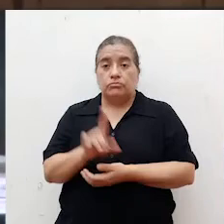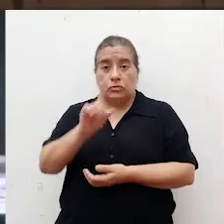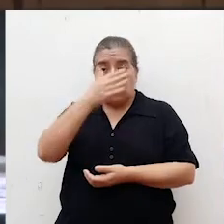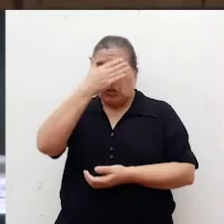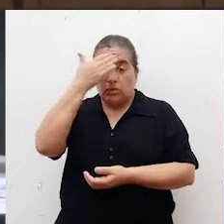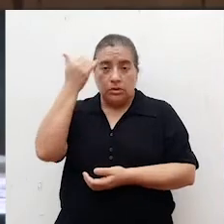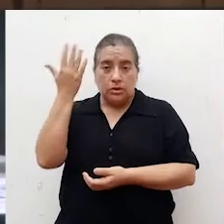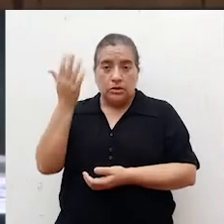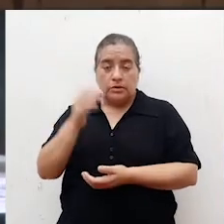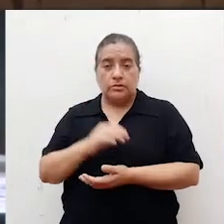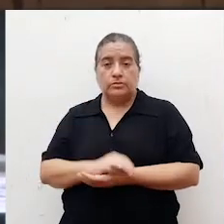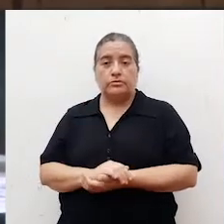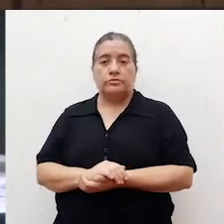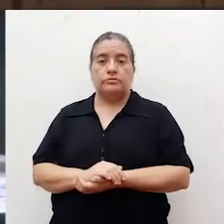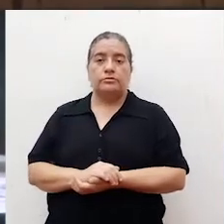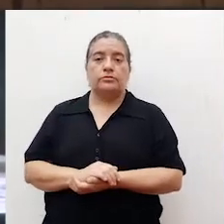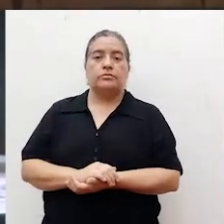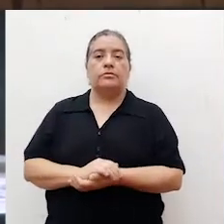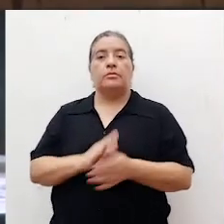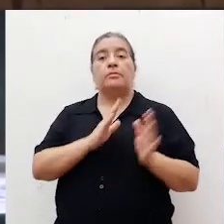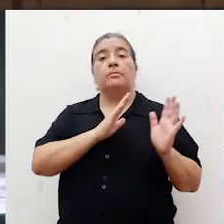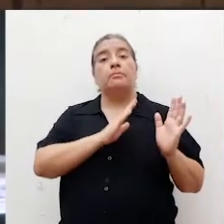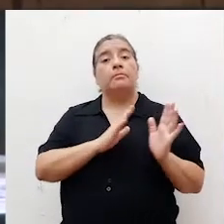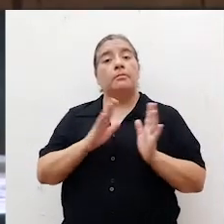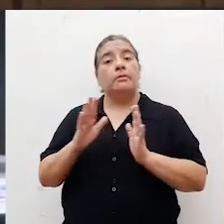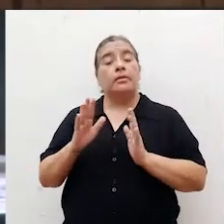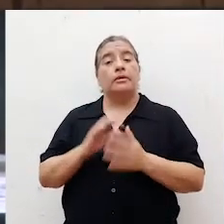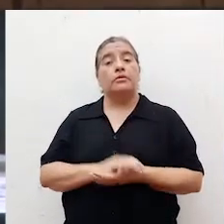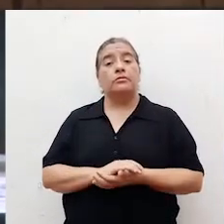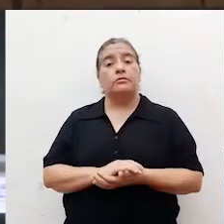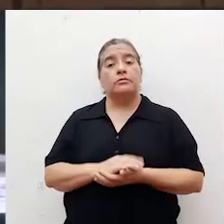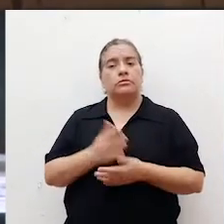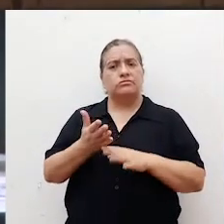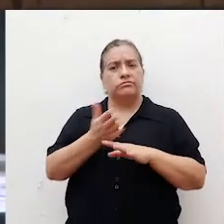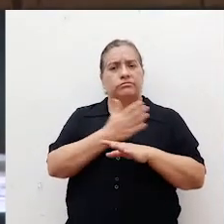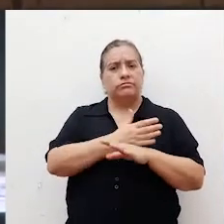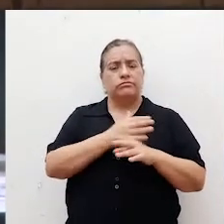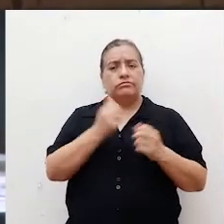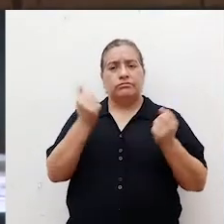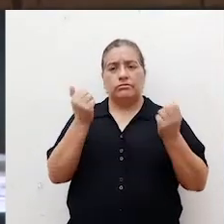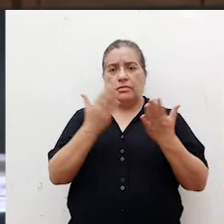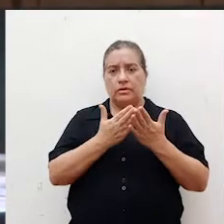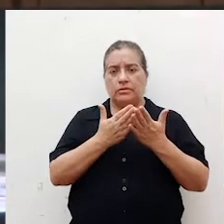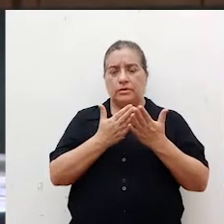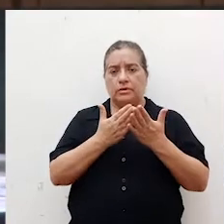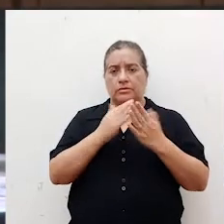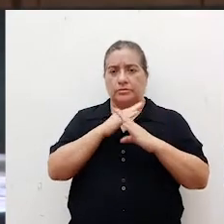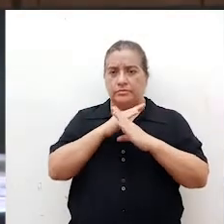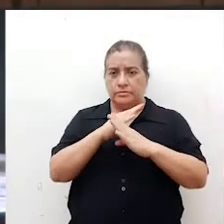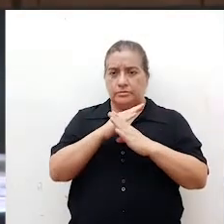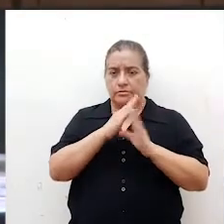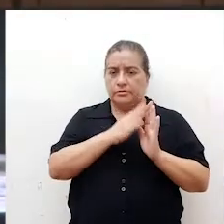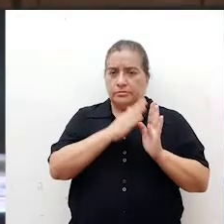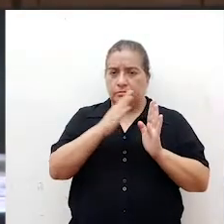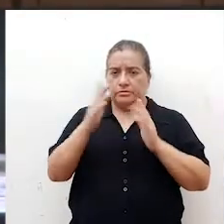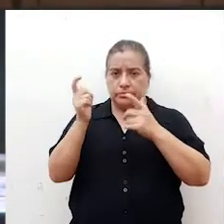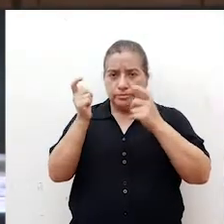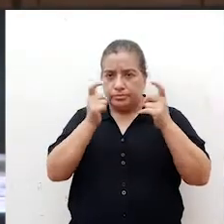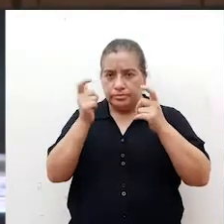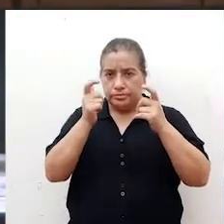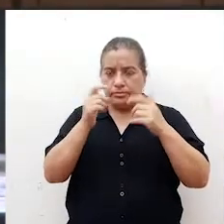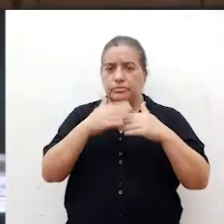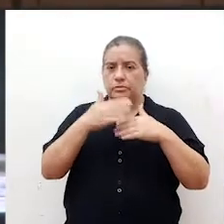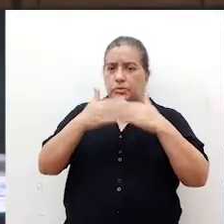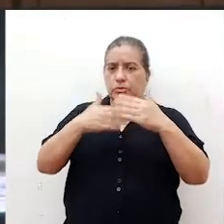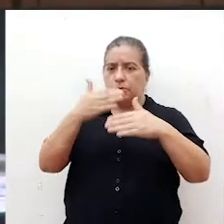las clínicas privadas, porque las vacunas no van a ser vendidas por las clínicas privadas. Esto está proscrito, por lo menos